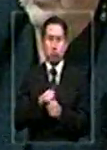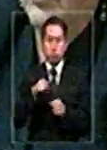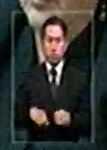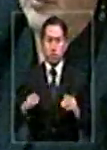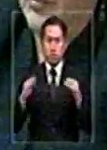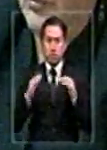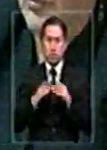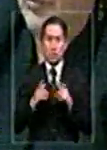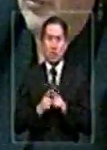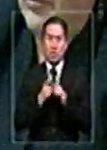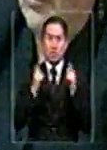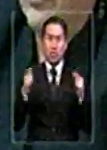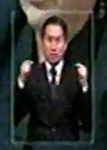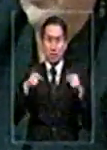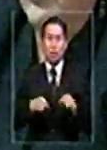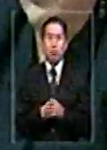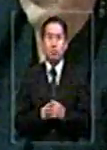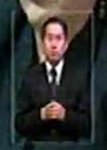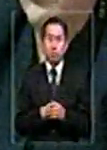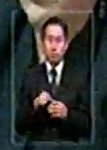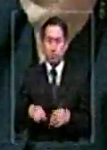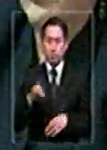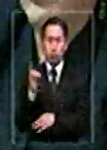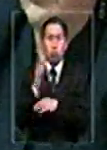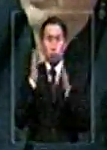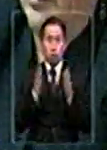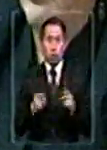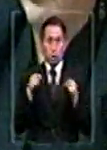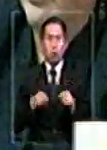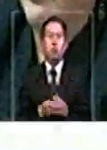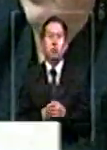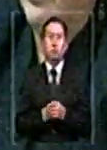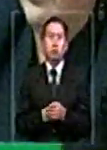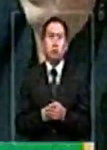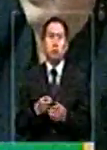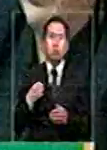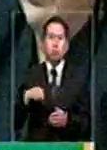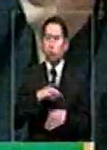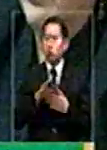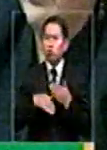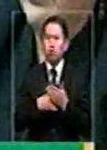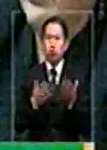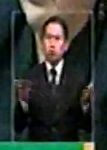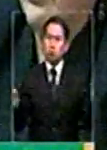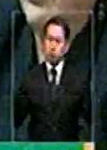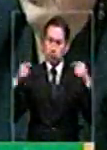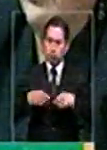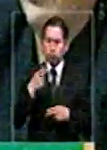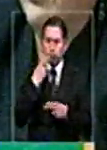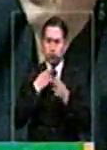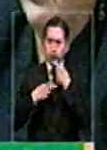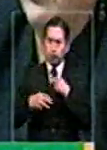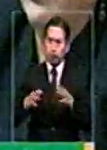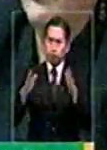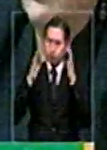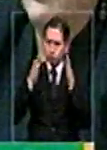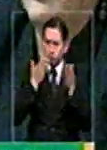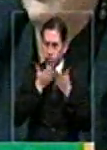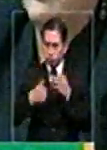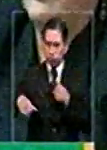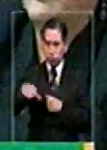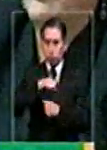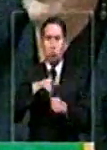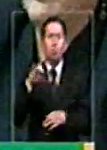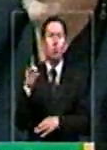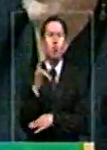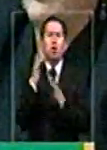grande del paseño, del boliviano, porque recibimos a todos con ese cariño, como a